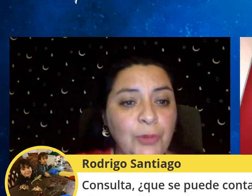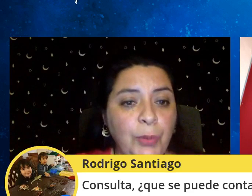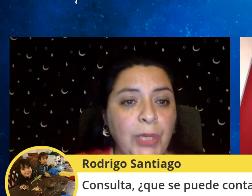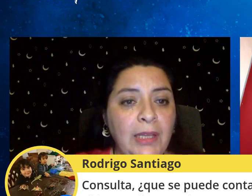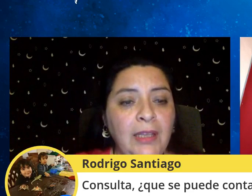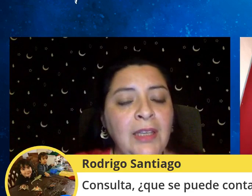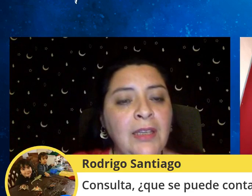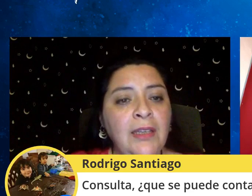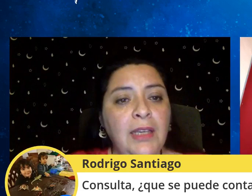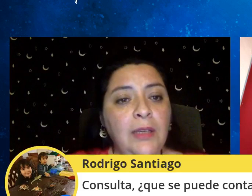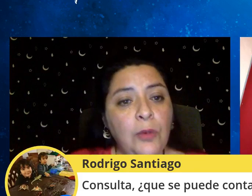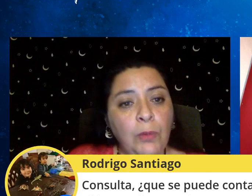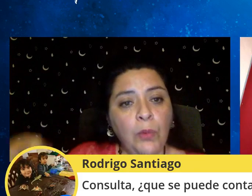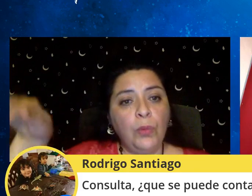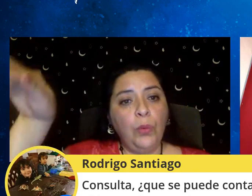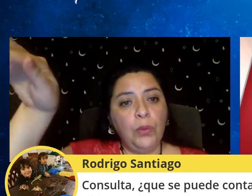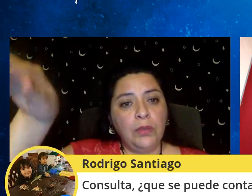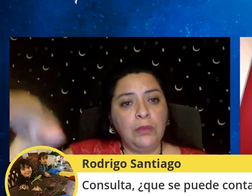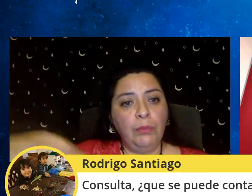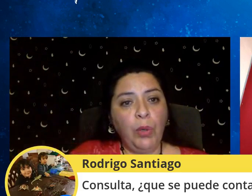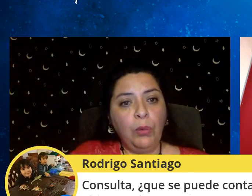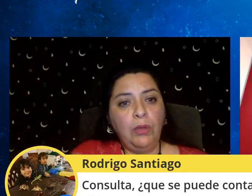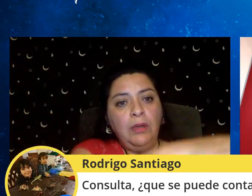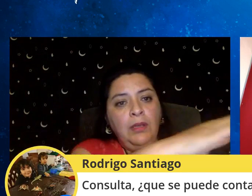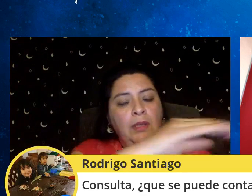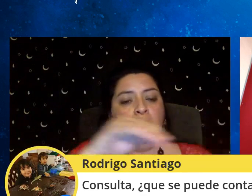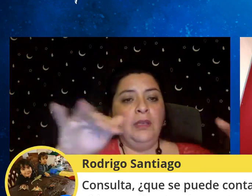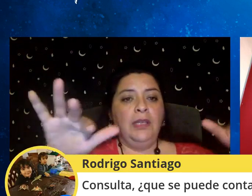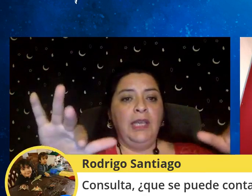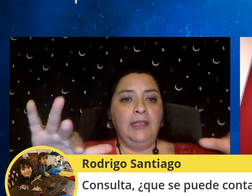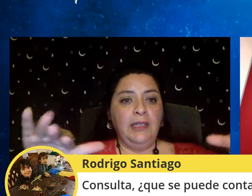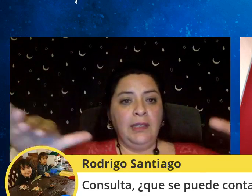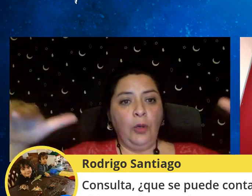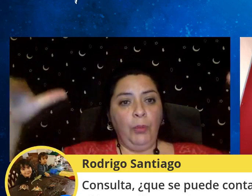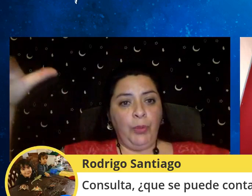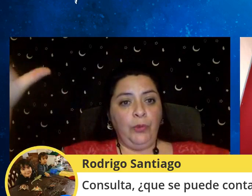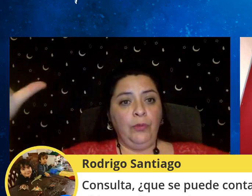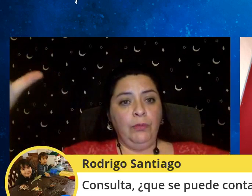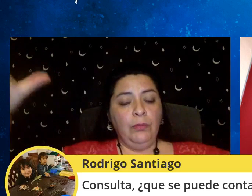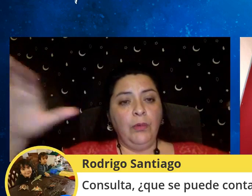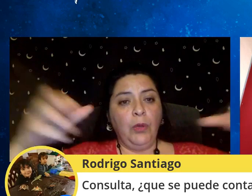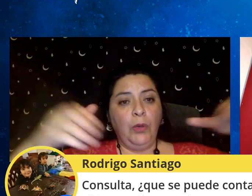usted pasó por ahí, es como un bowl que tiene